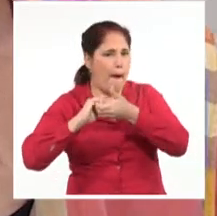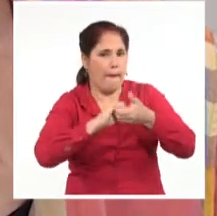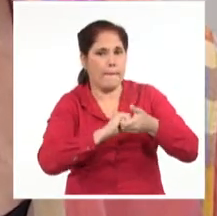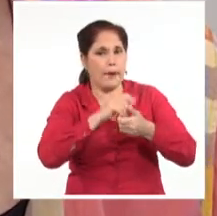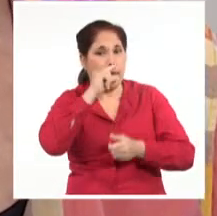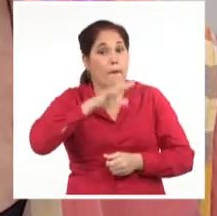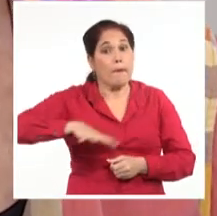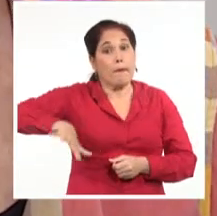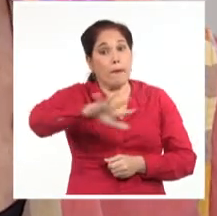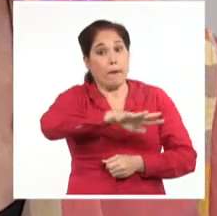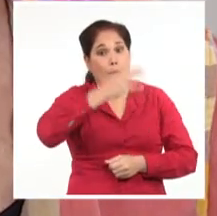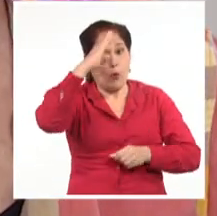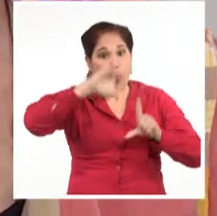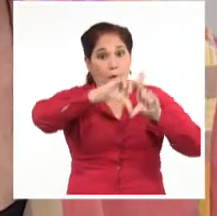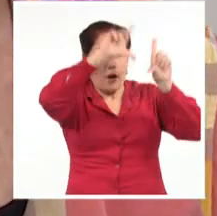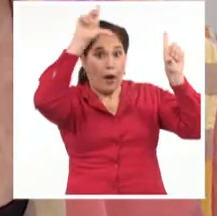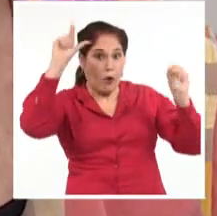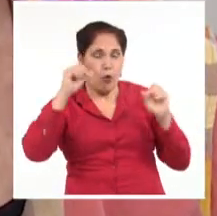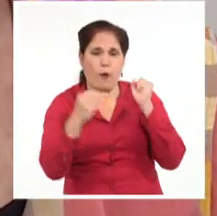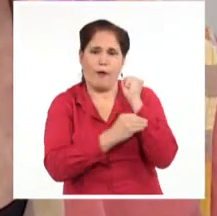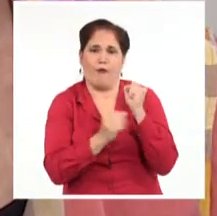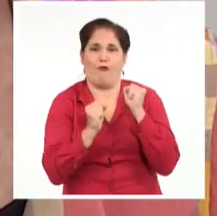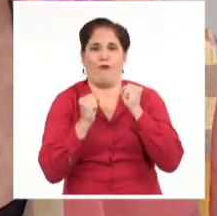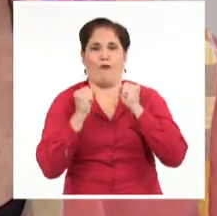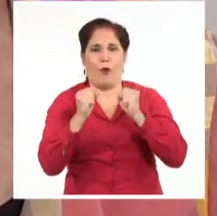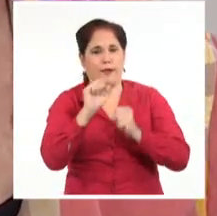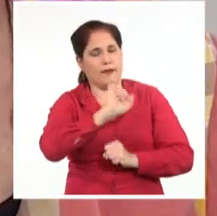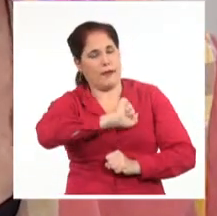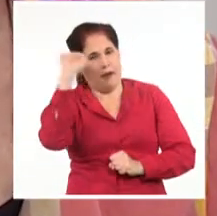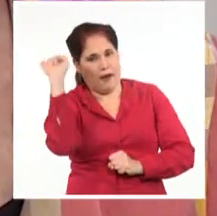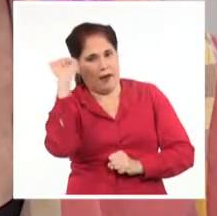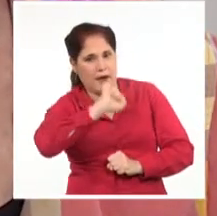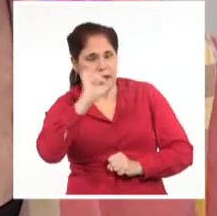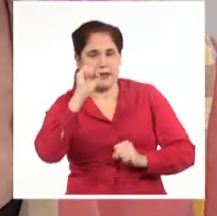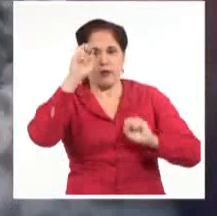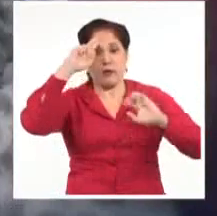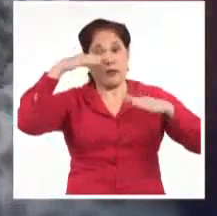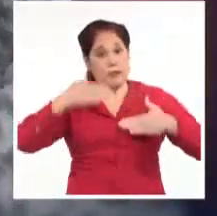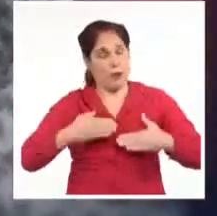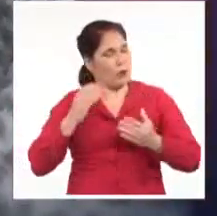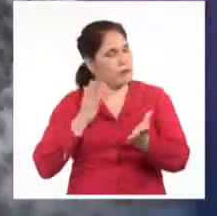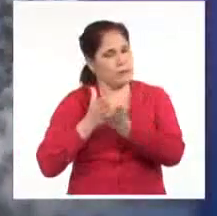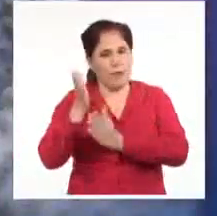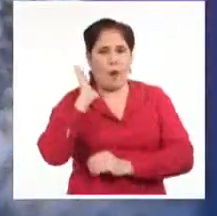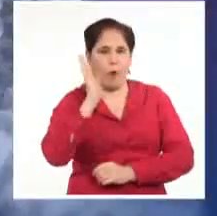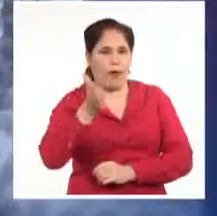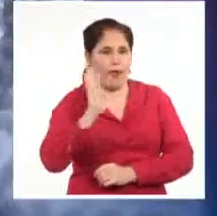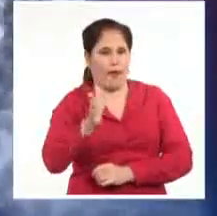barrio, a la isla entera, fuerza, éxitos, salud y adelante.